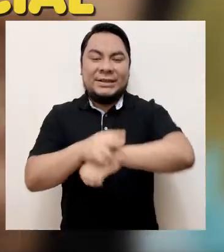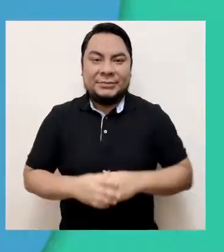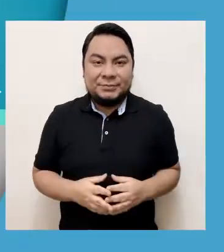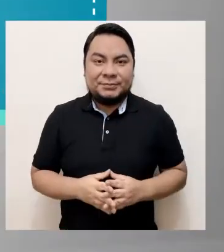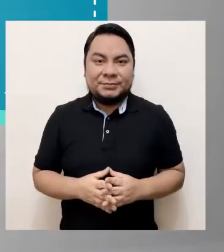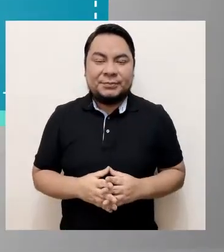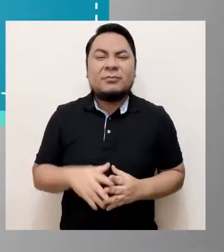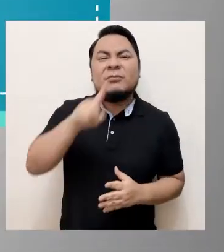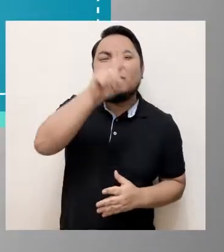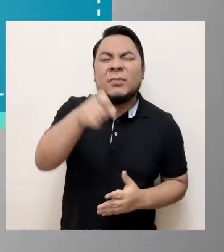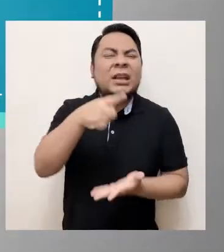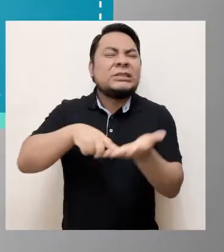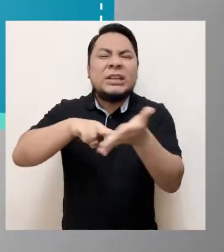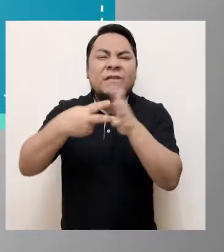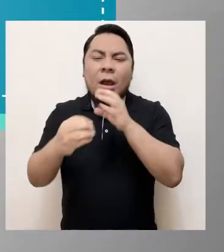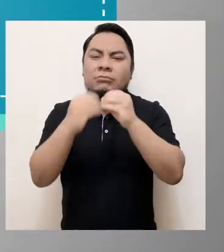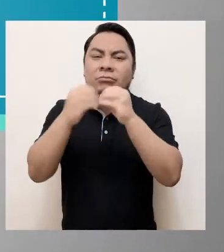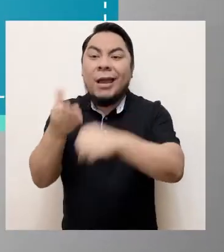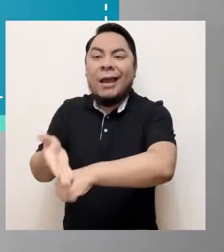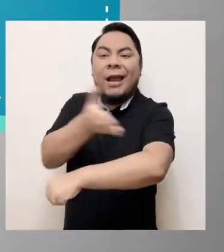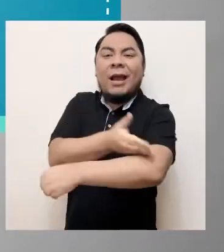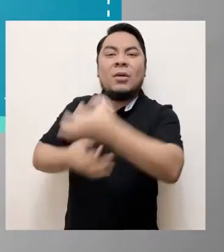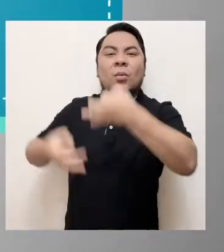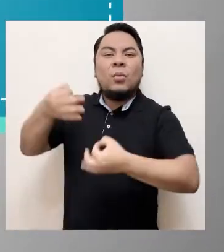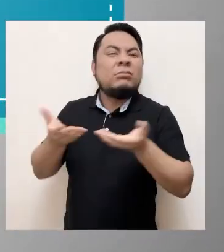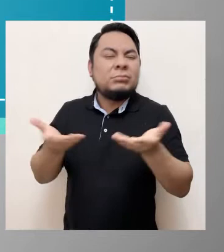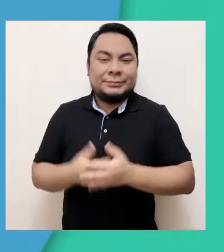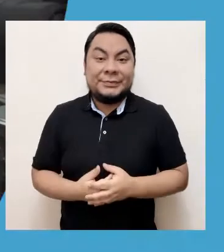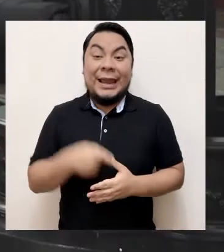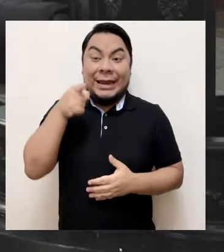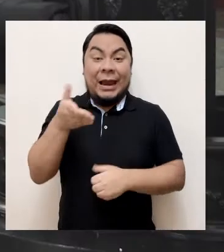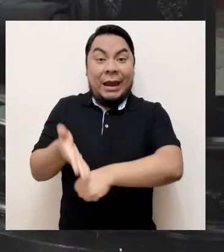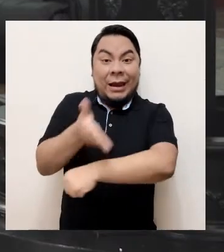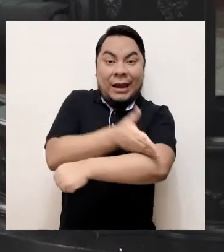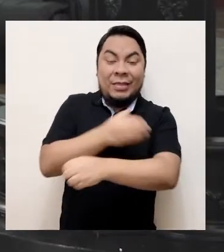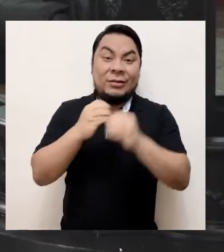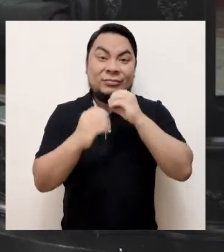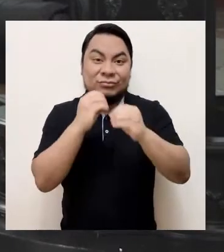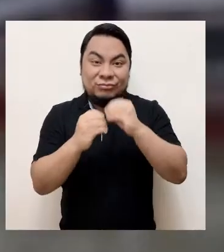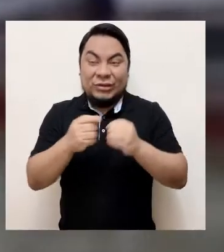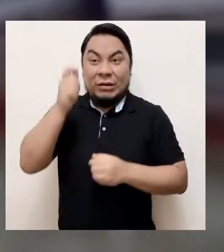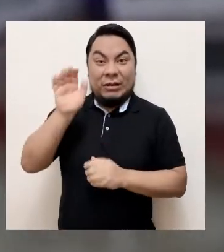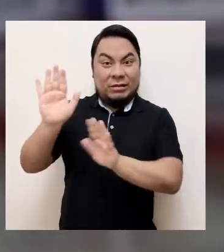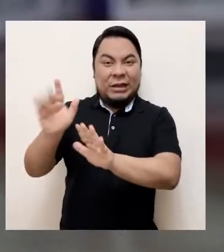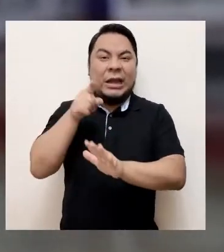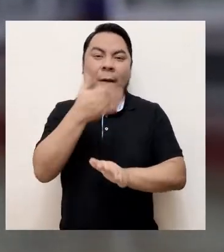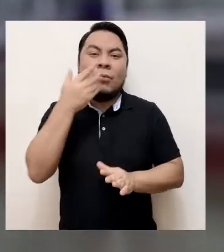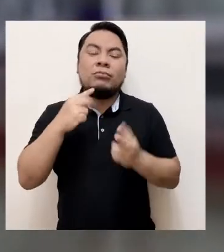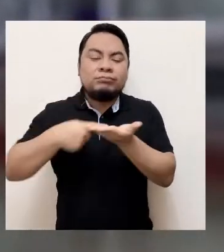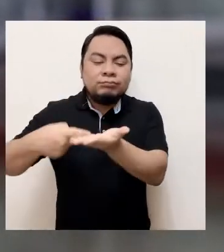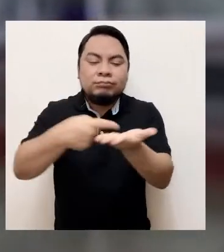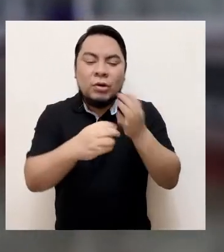Ventanilla. ¿Qué es la conciliación extrajudicial? La conciliación extrajudicial es un mecanismo alternativo